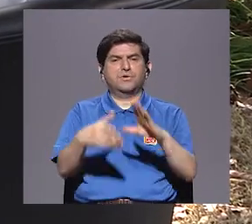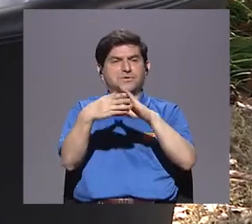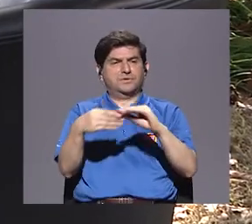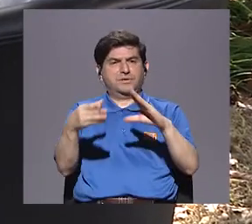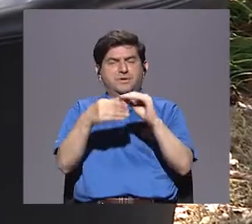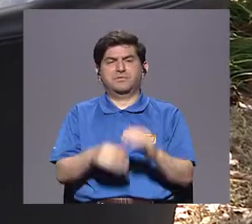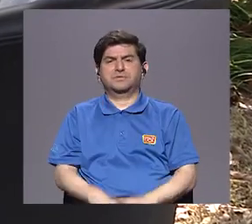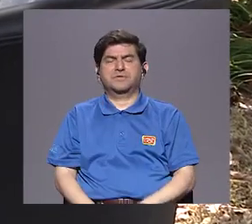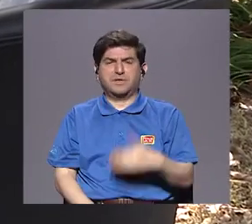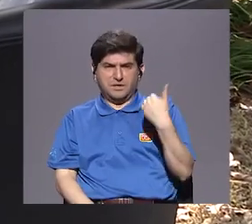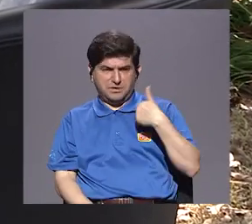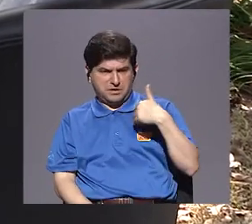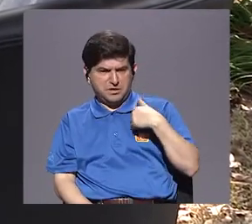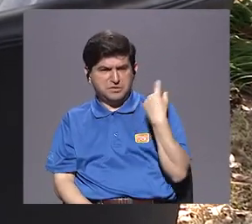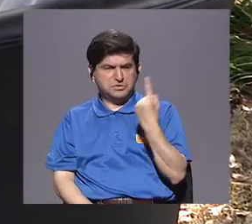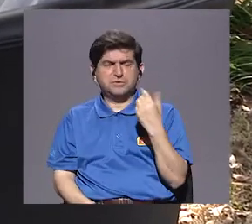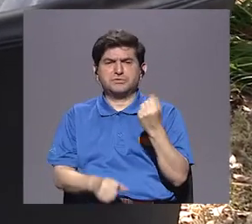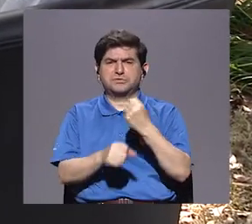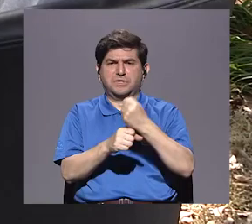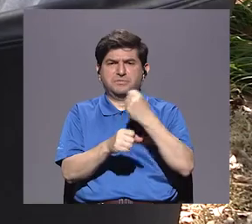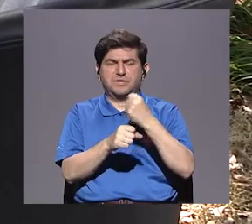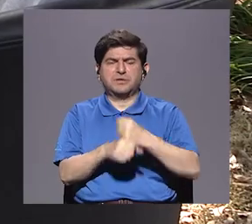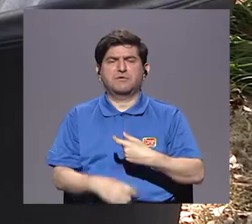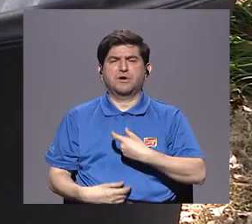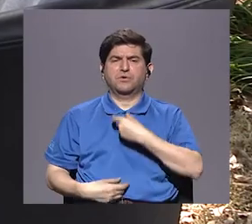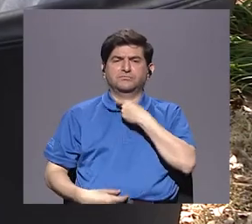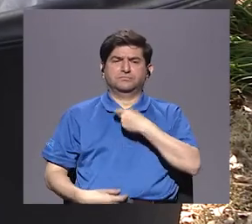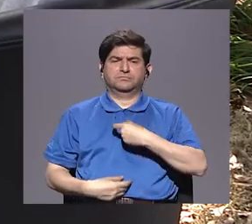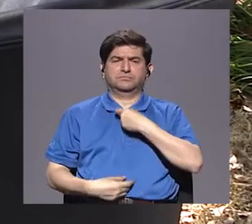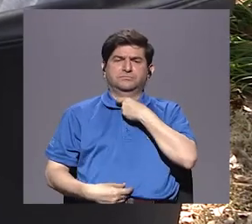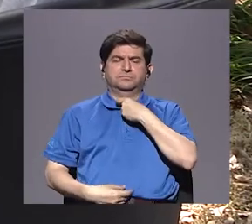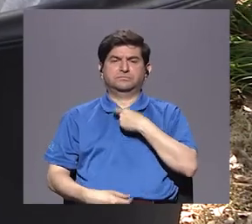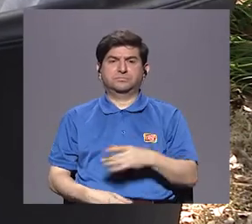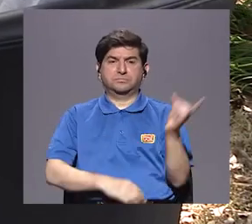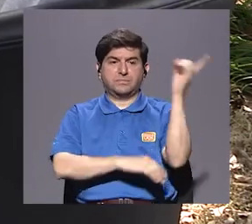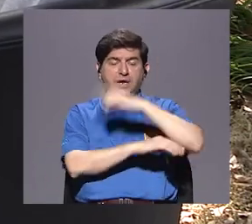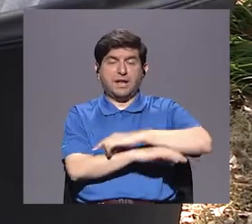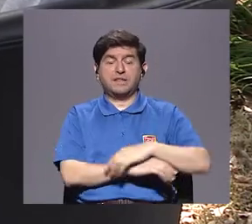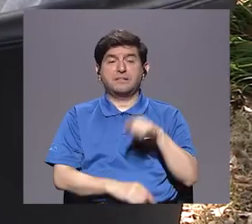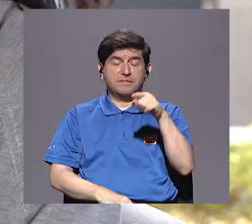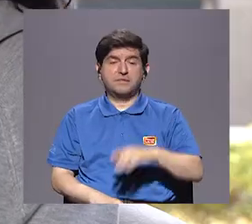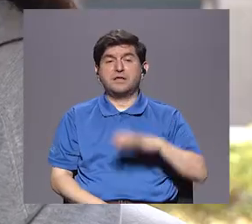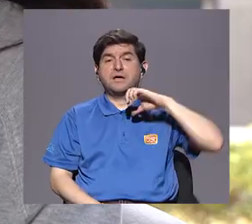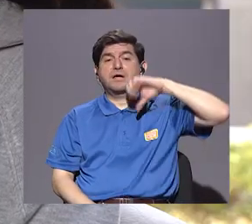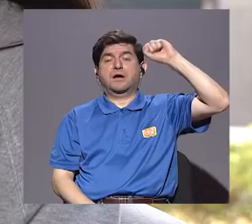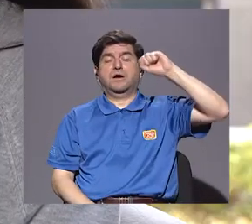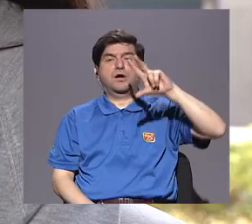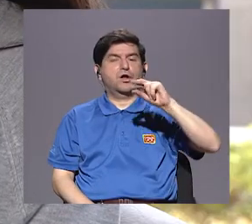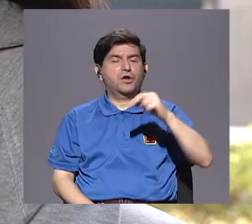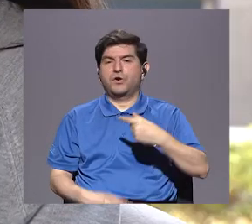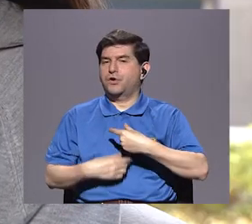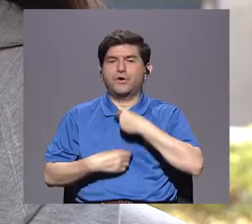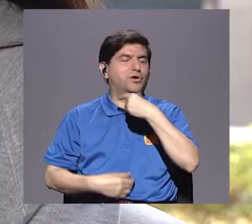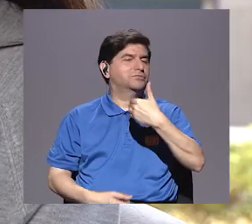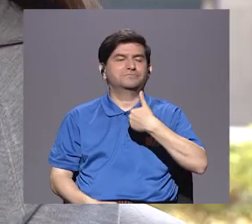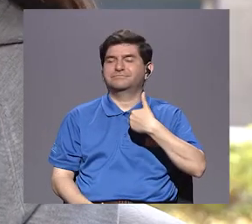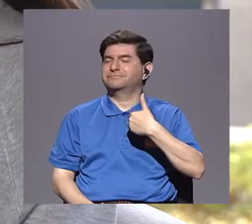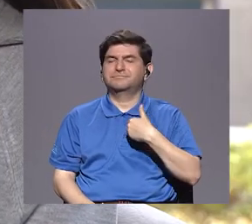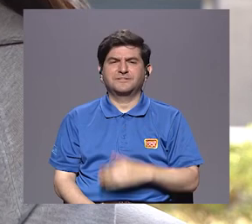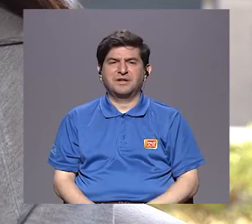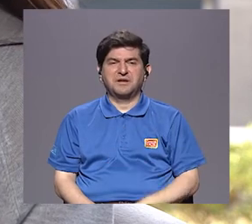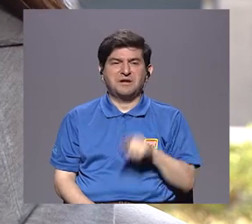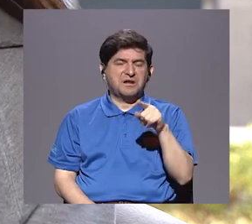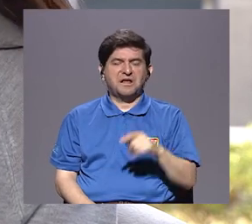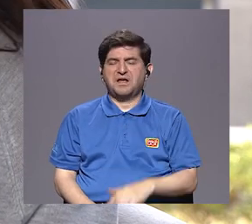contó que el señor siempre venía a su trabajo con una corbata y el día que se suicidó no puso el corbata. Como